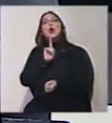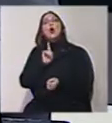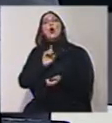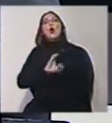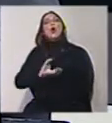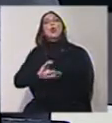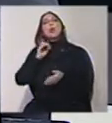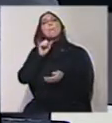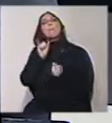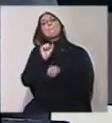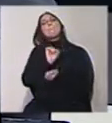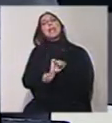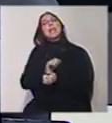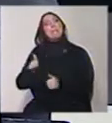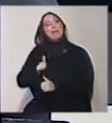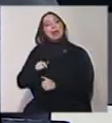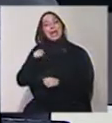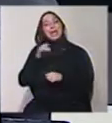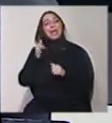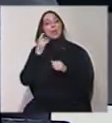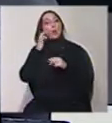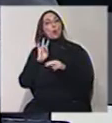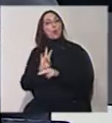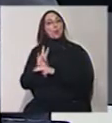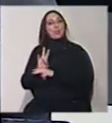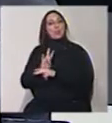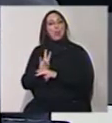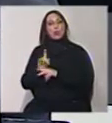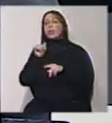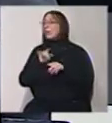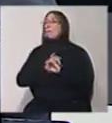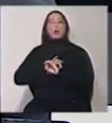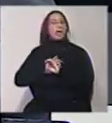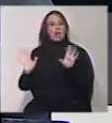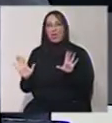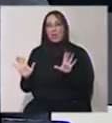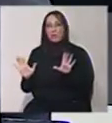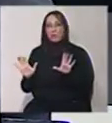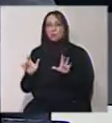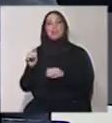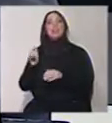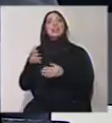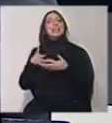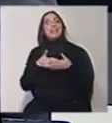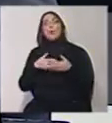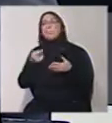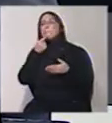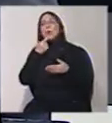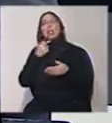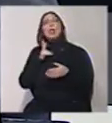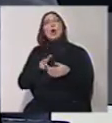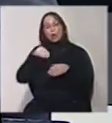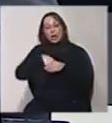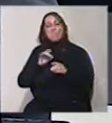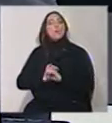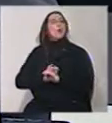Claro, es decir, así hay como un cuidado por parte de los Estados Unidos. Está muy claro. Está muy claro. Es decir, los Estados Unidos en su política doméstica son muy